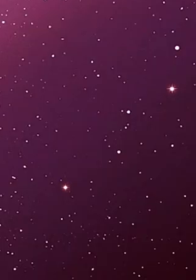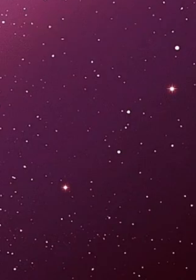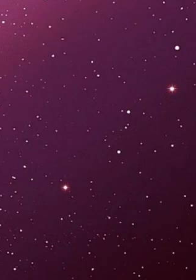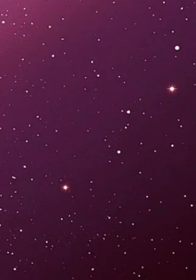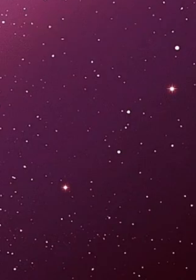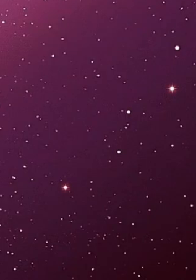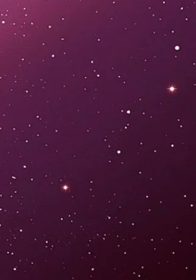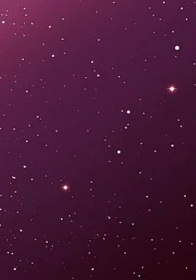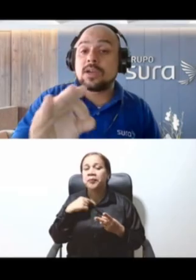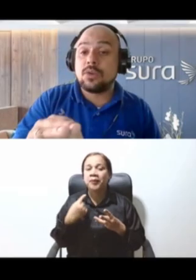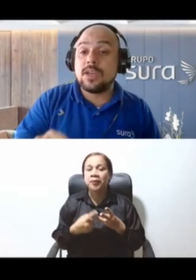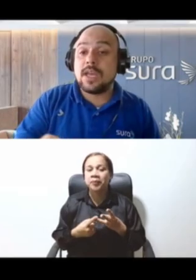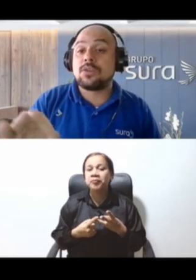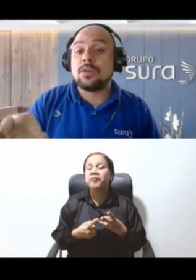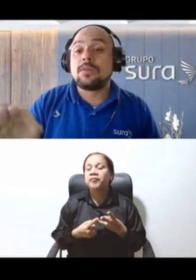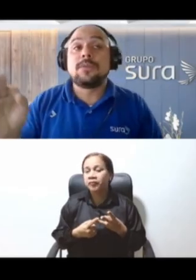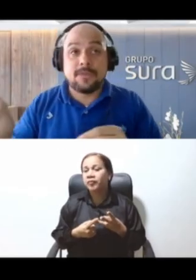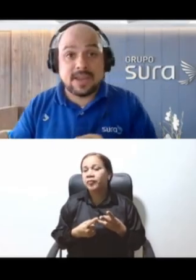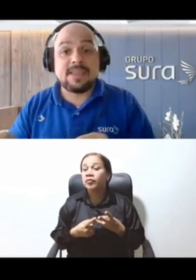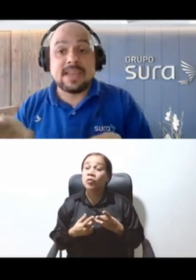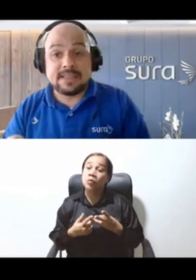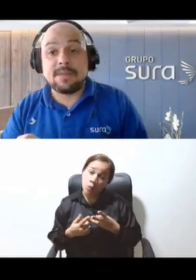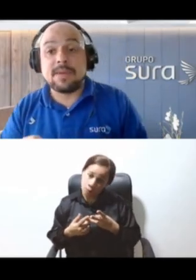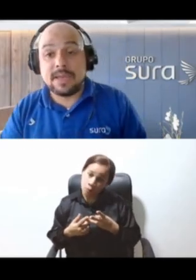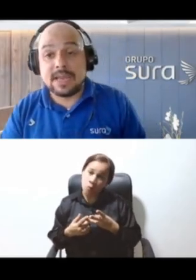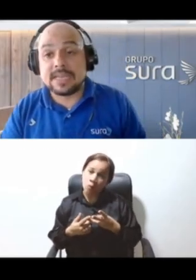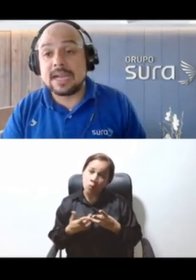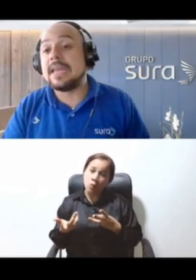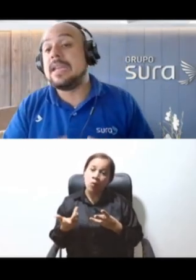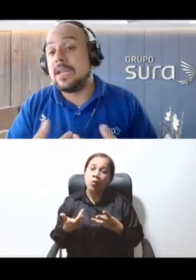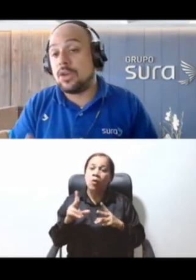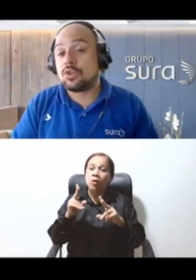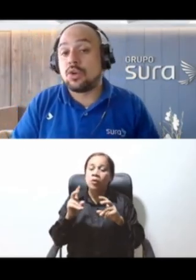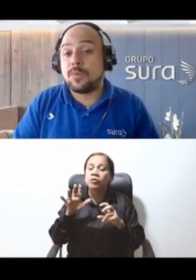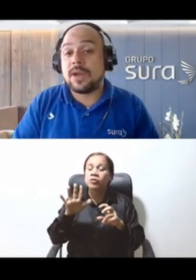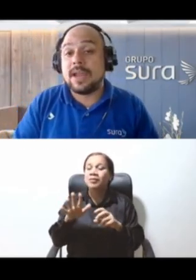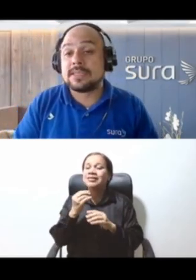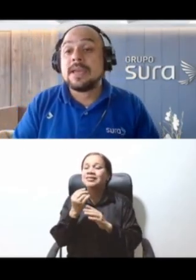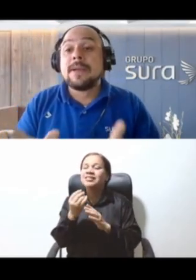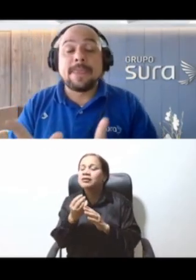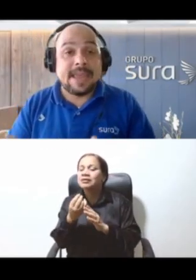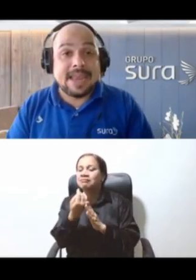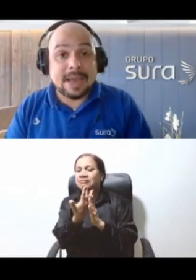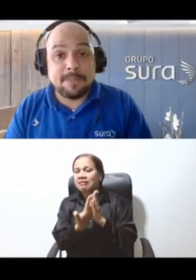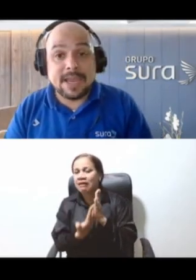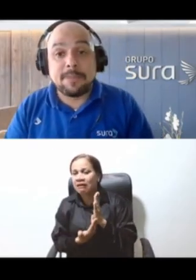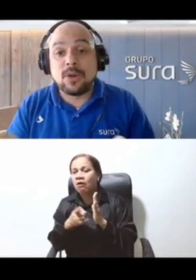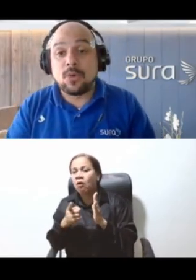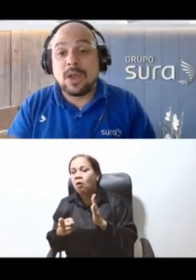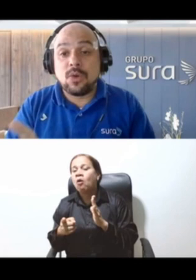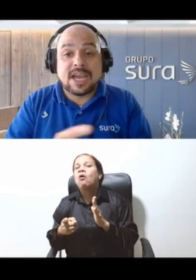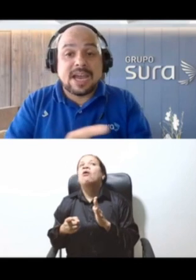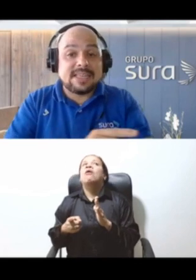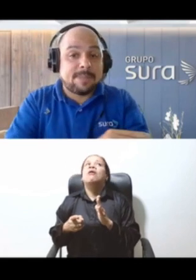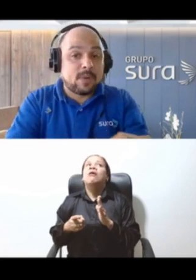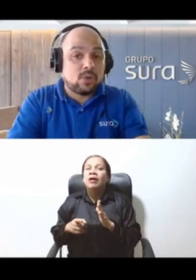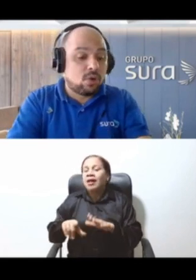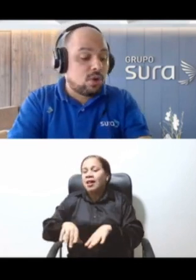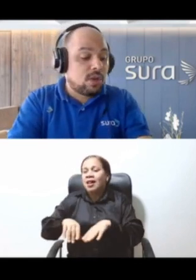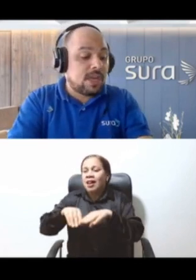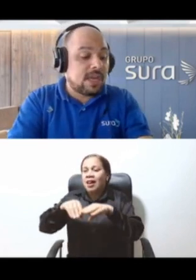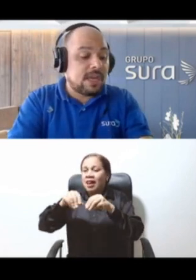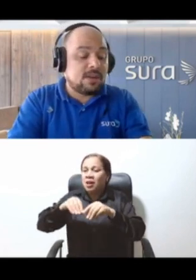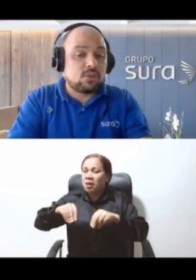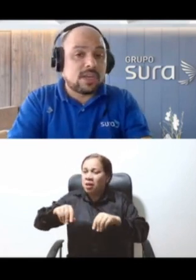tomamos. Puede haber un contacto directo frente al tema de la sangre y líquidos corporales en la piel, pero cuando ya hay